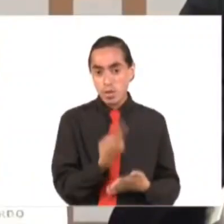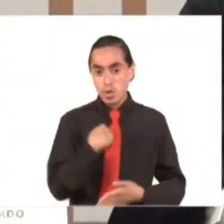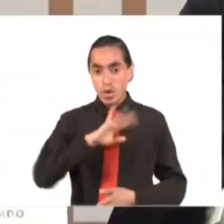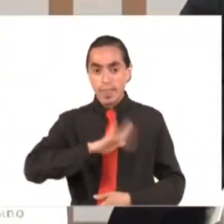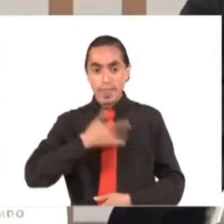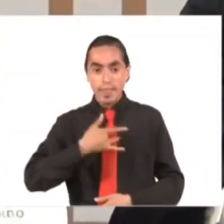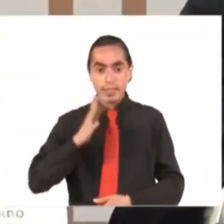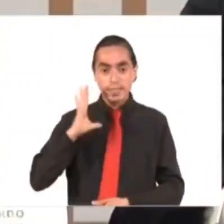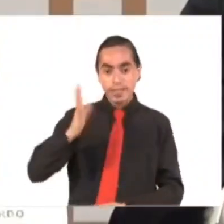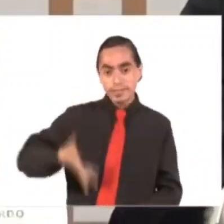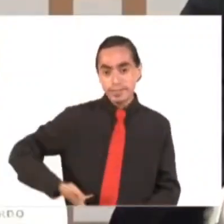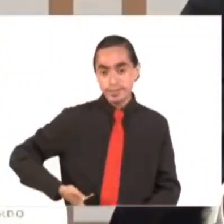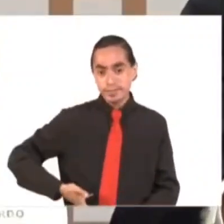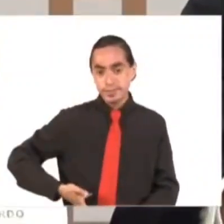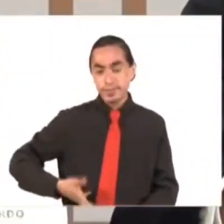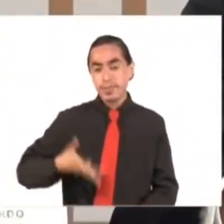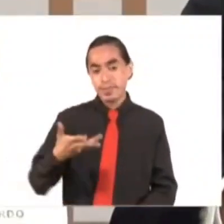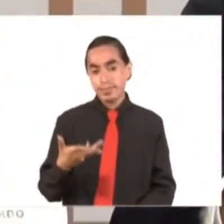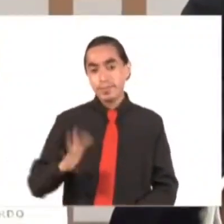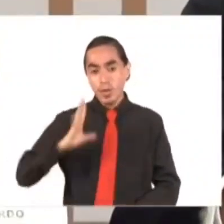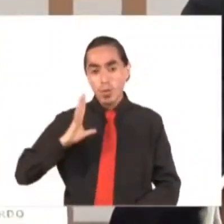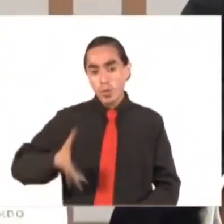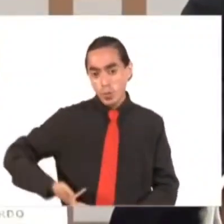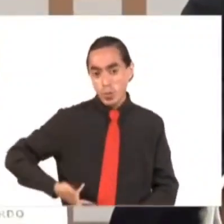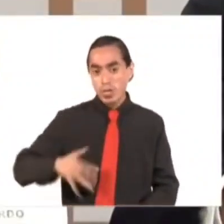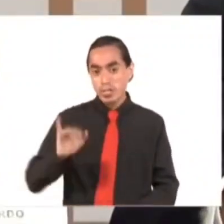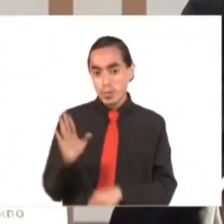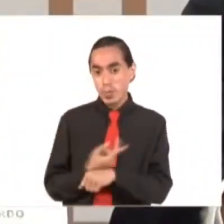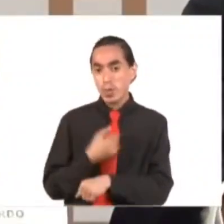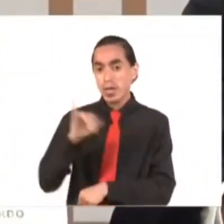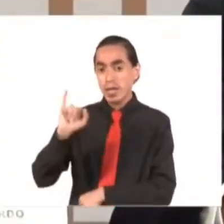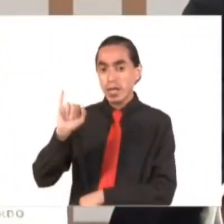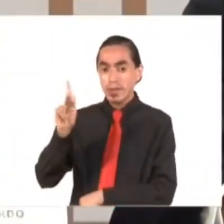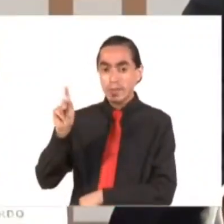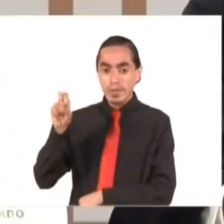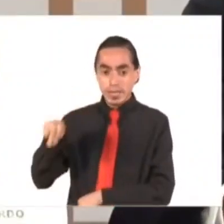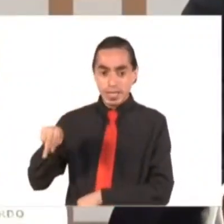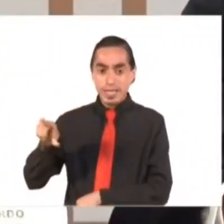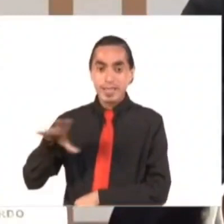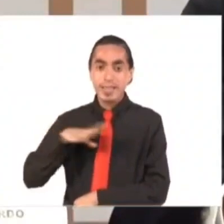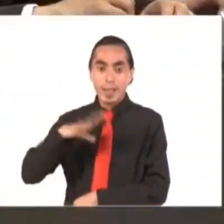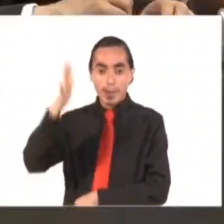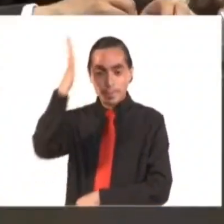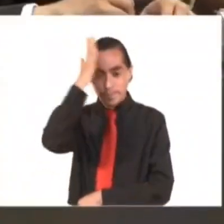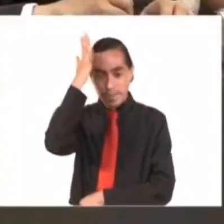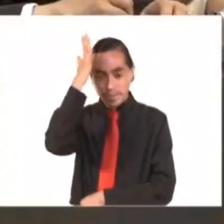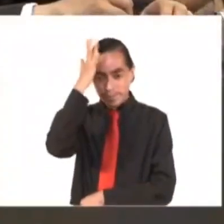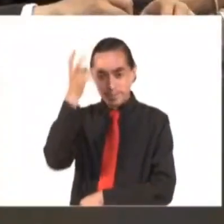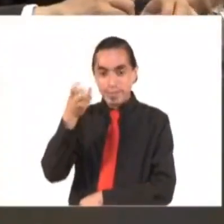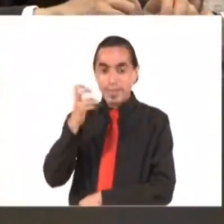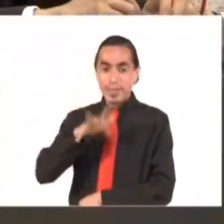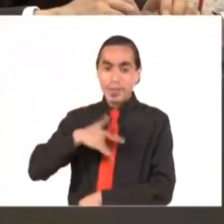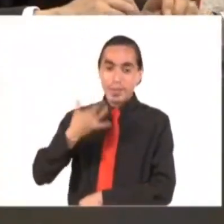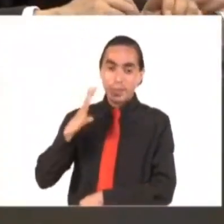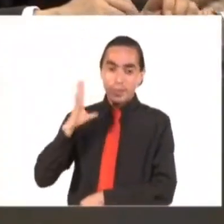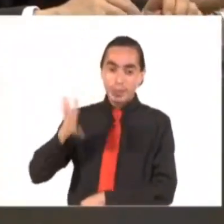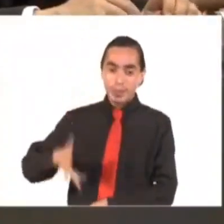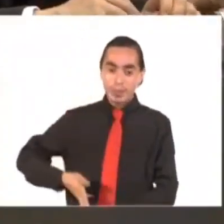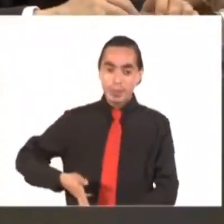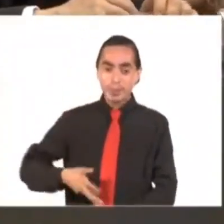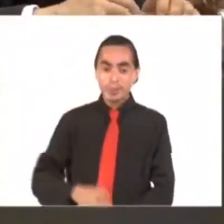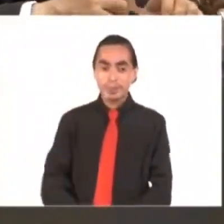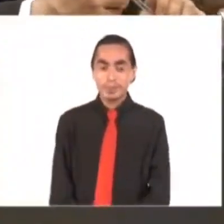muy orgullosa de que el Instituto Politécnico Nacional presida en este momento